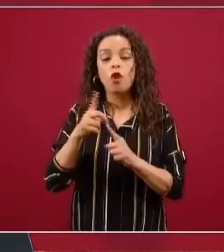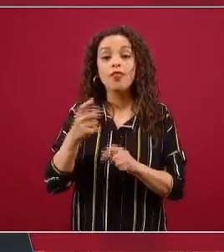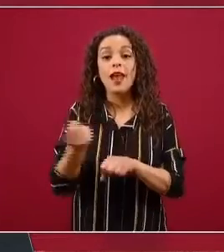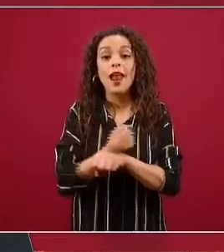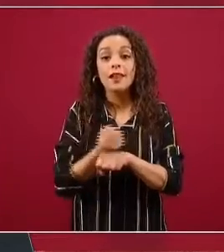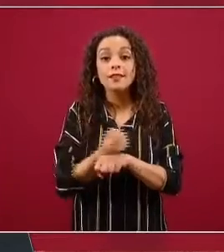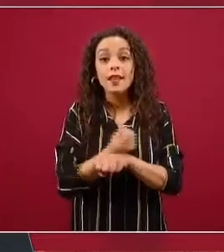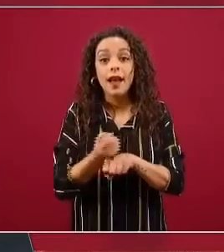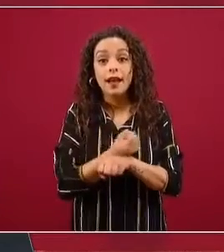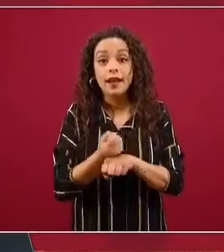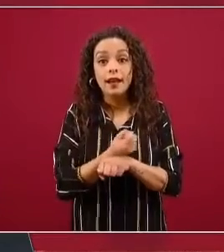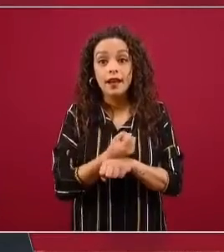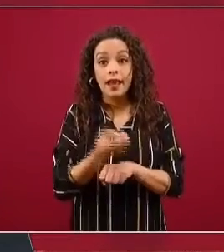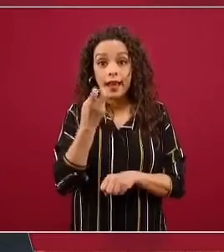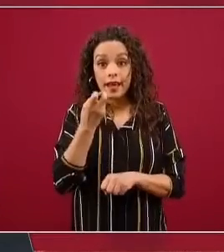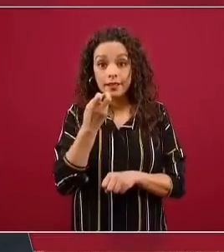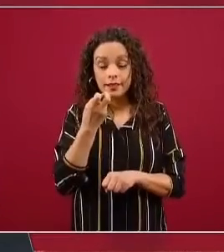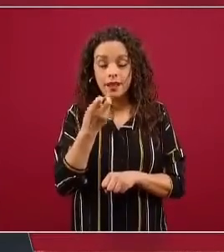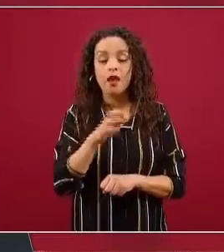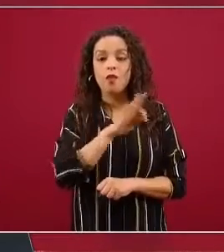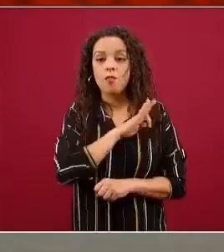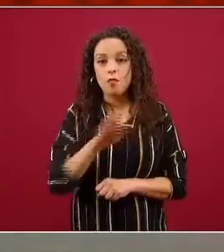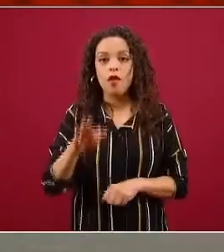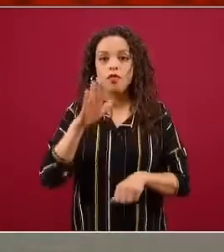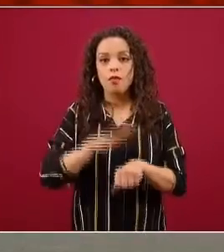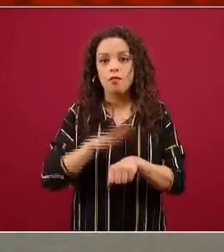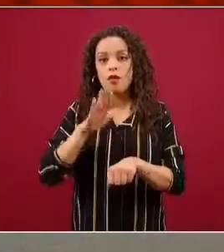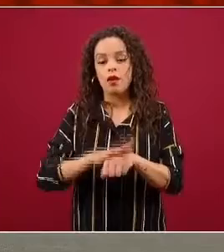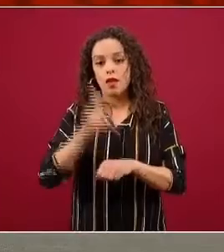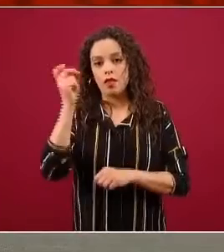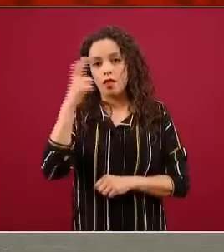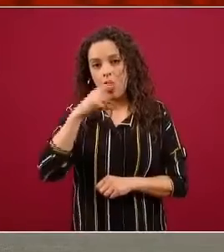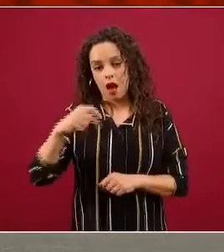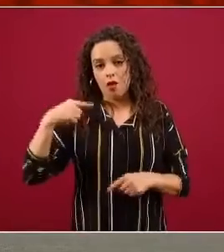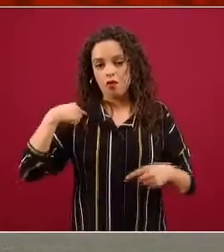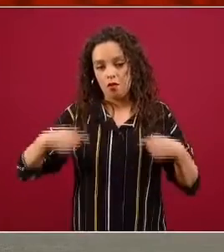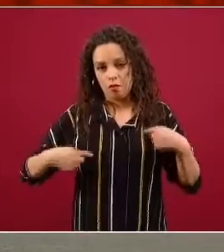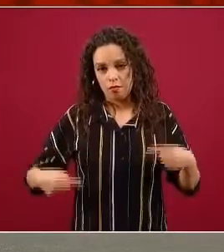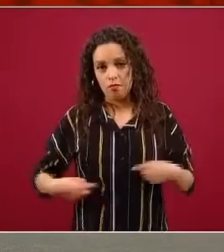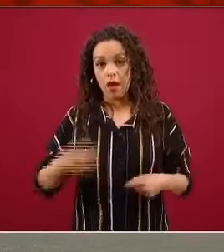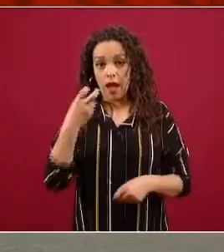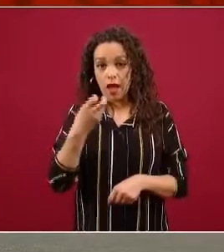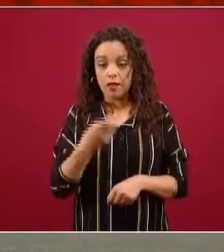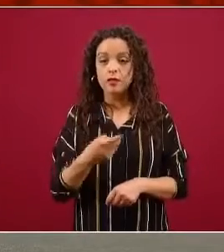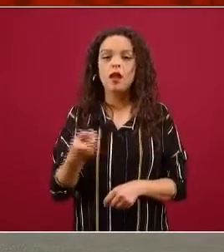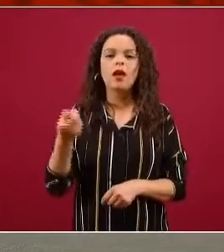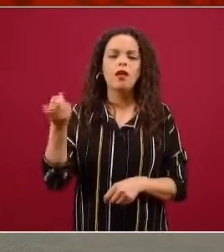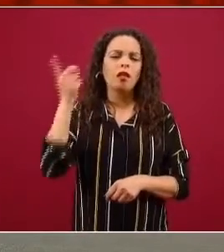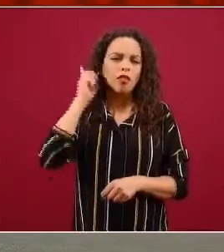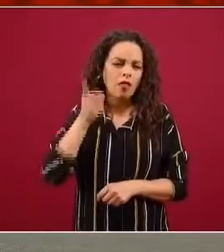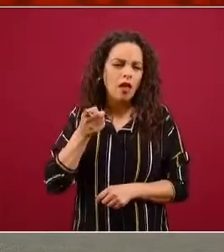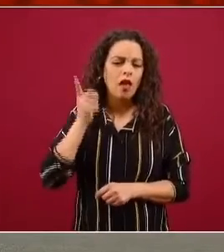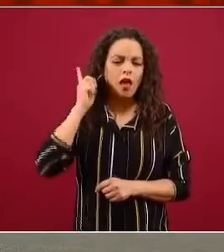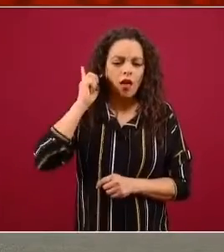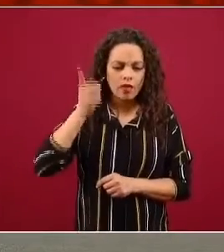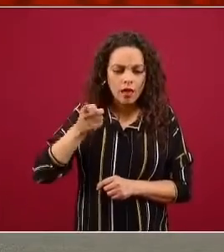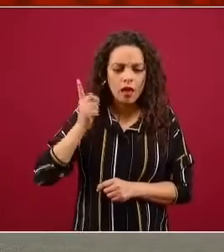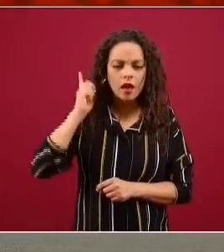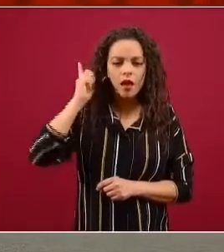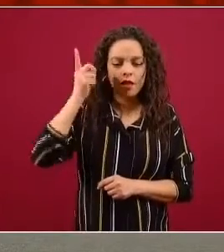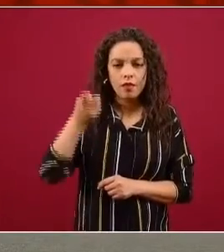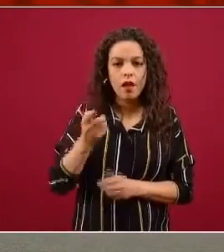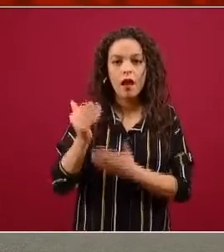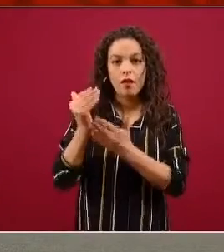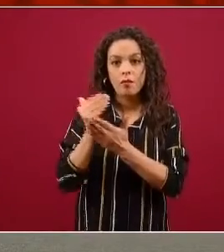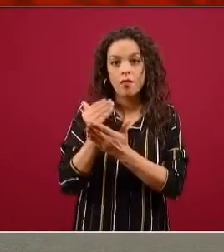de oxigenación. Entonces, conforme pasan los días, la oxigenación es cada vez menor y el